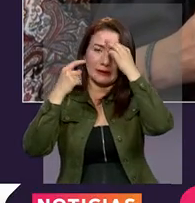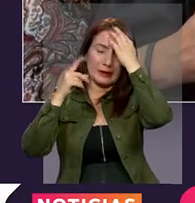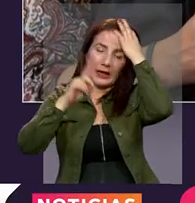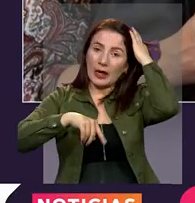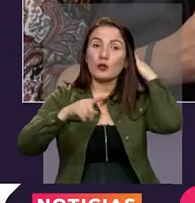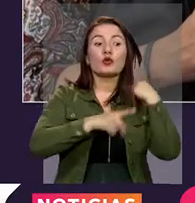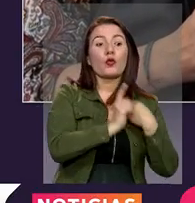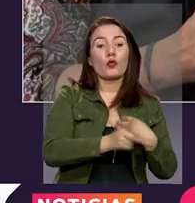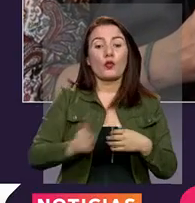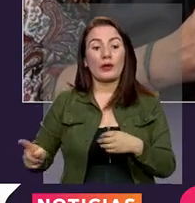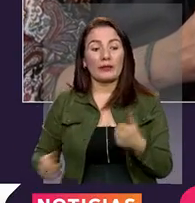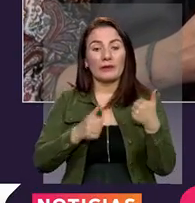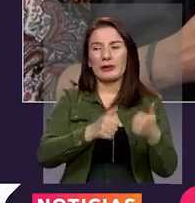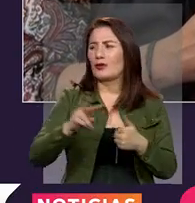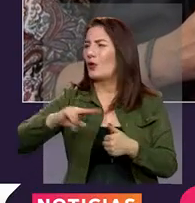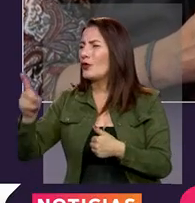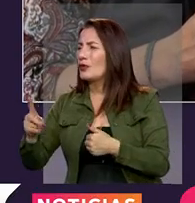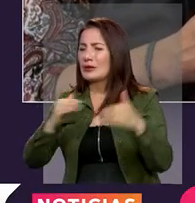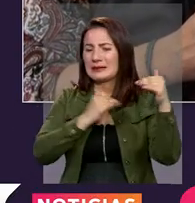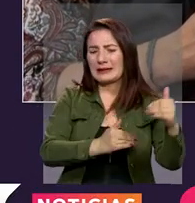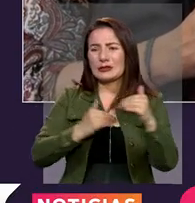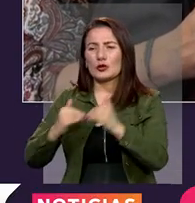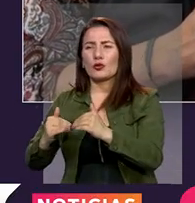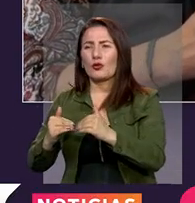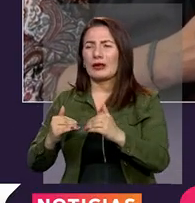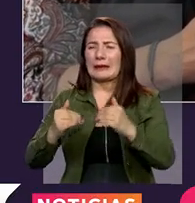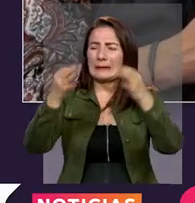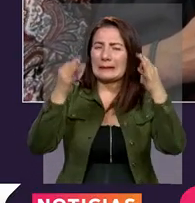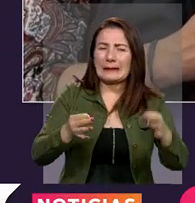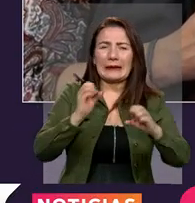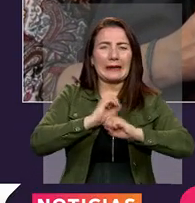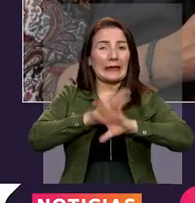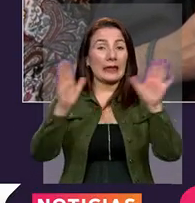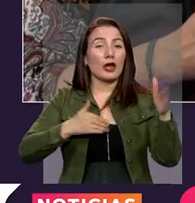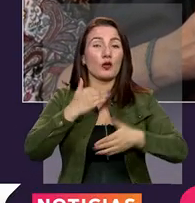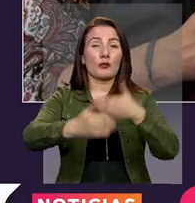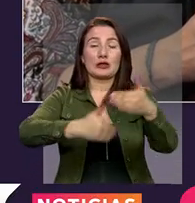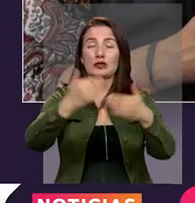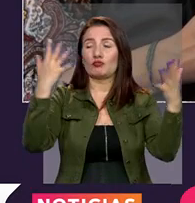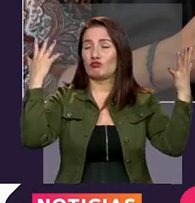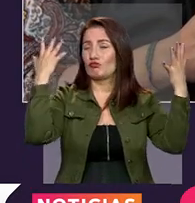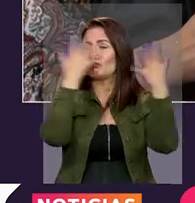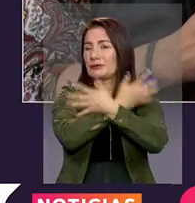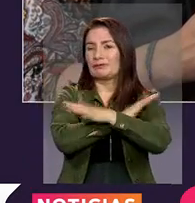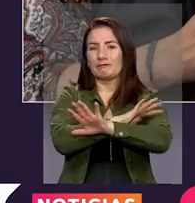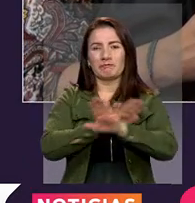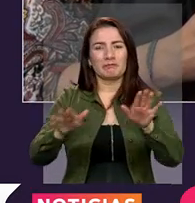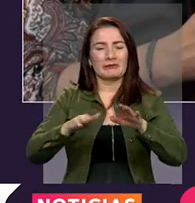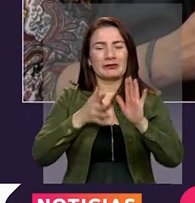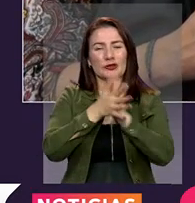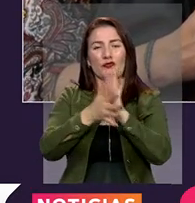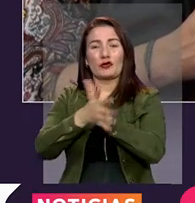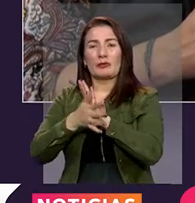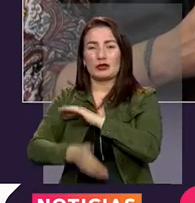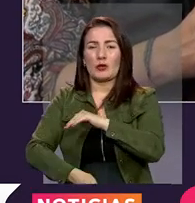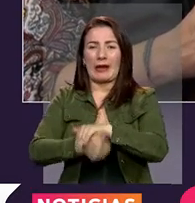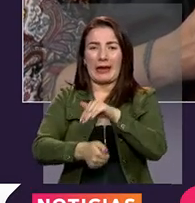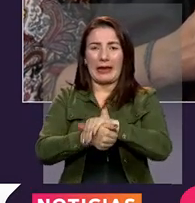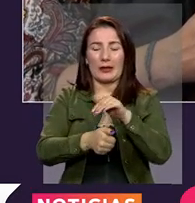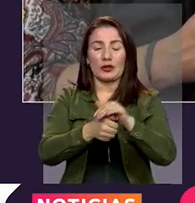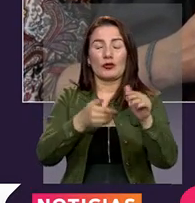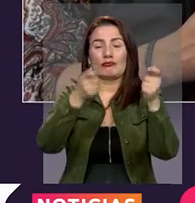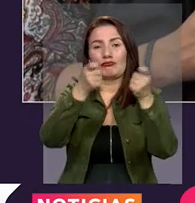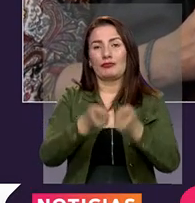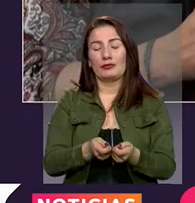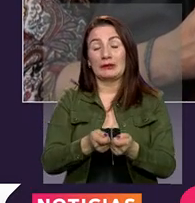en otras contaban 2 de 3 secciones. Entonces, no hubo claridad sobre este procedimiento, eso hizo que la información fluyera mucho más lento, hizo